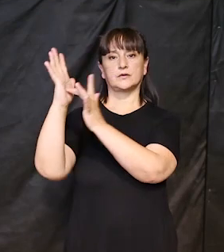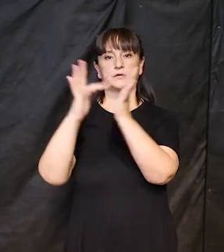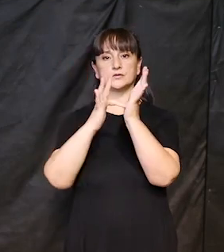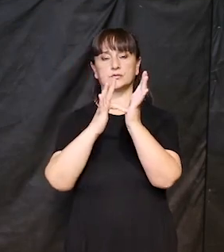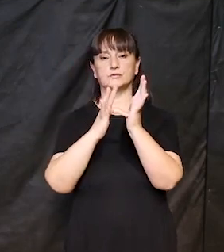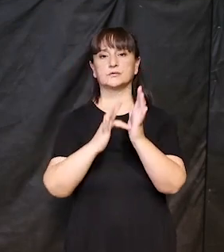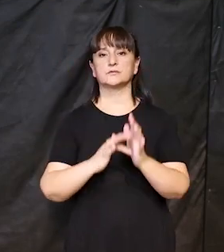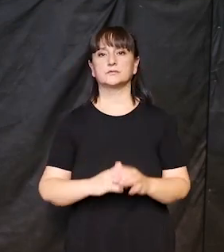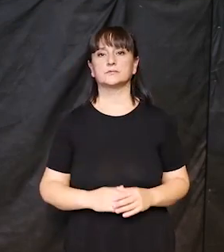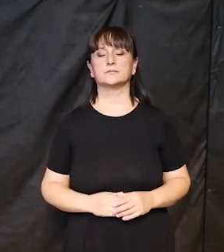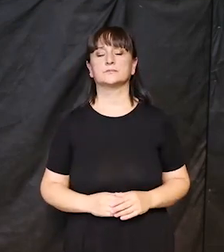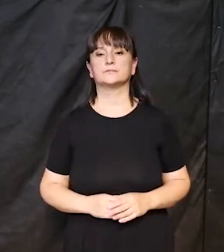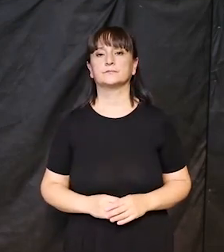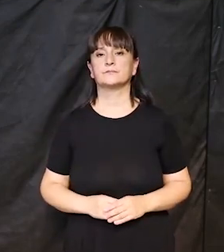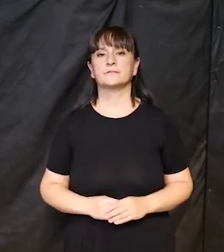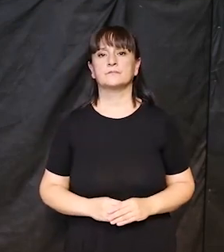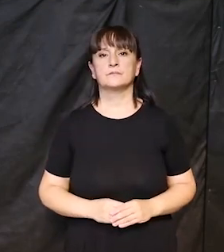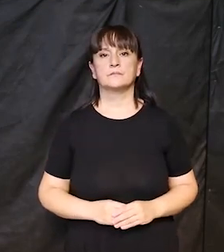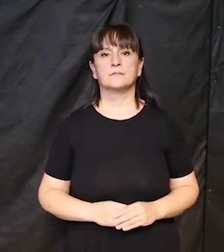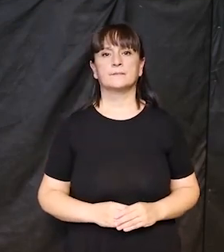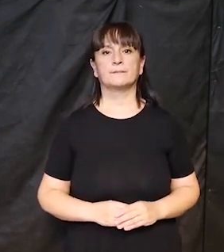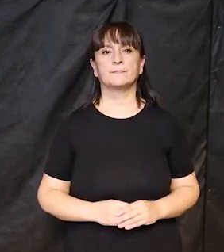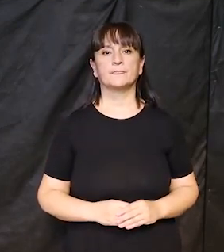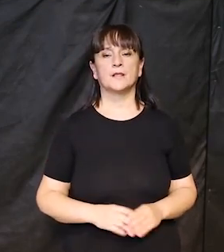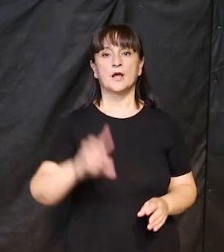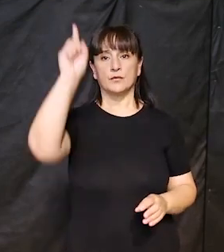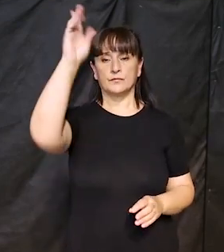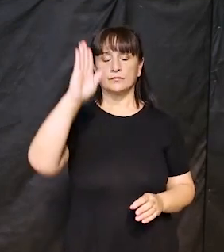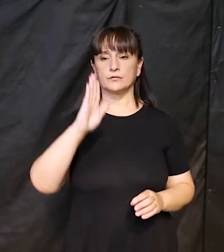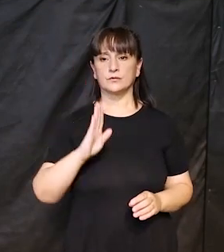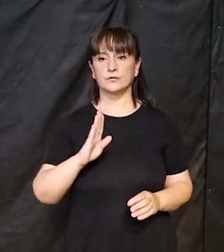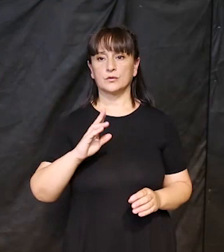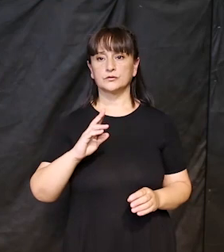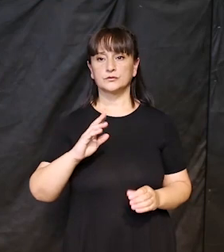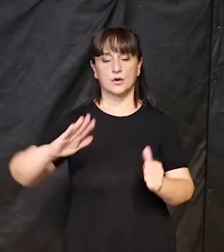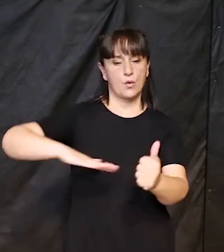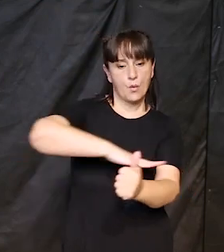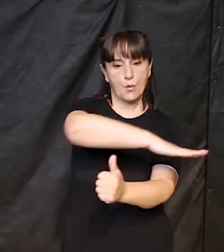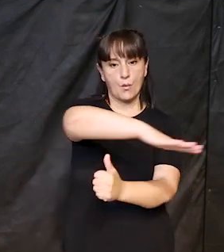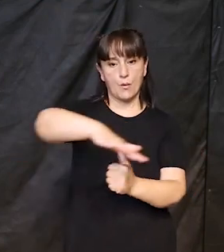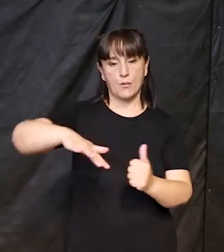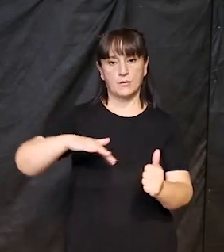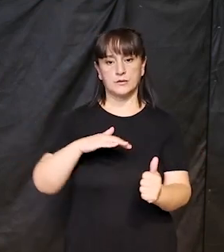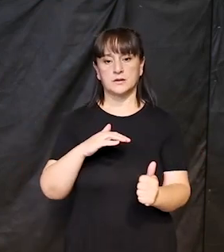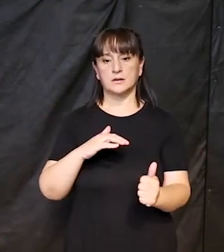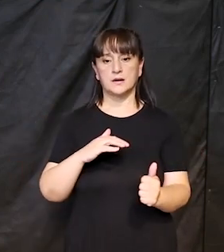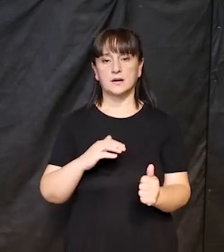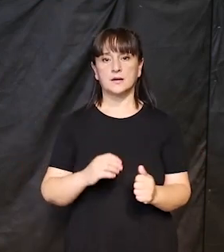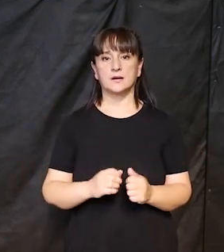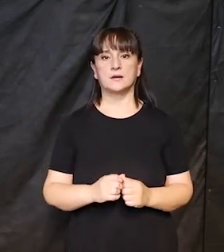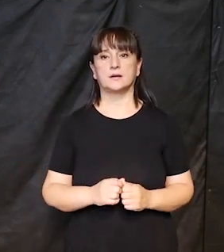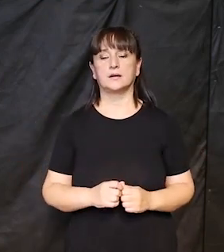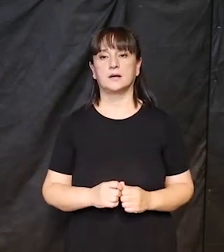rodean y los tiempos que vivimos y los que vendrán y los que vendrán sobre nuestros hijos sean tiempos en donde siempre veamos